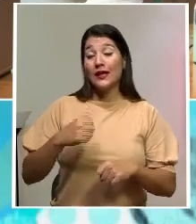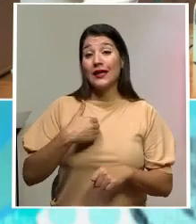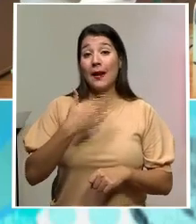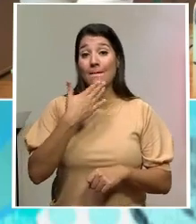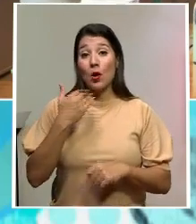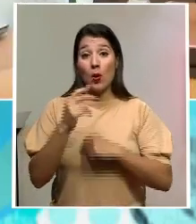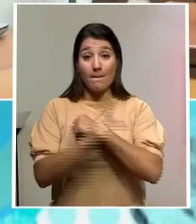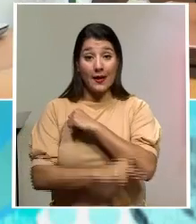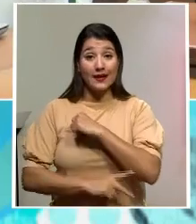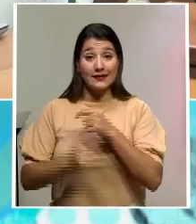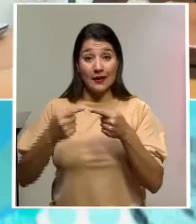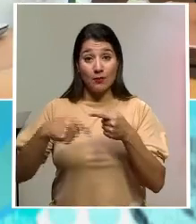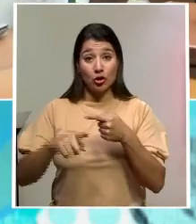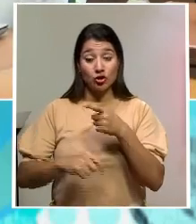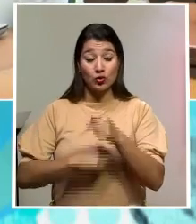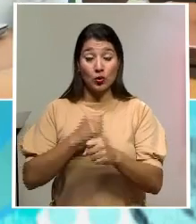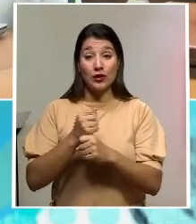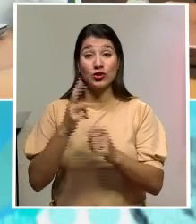2022.